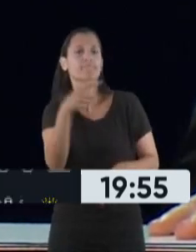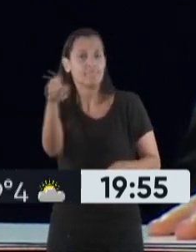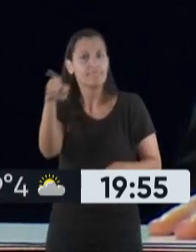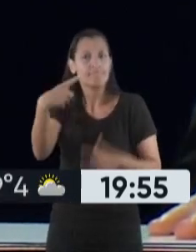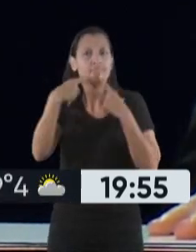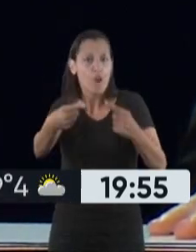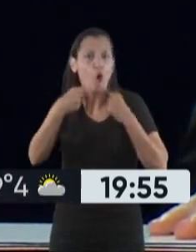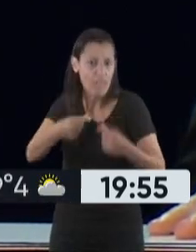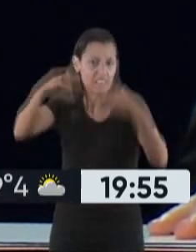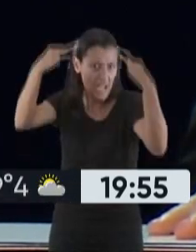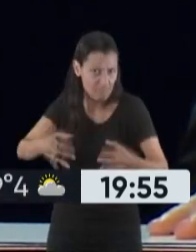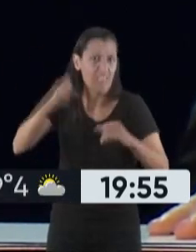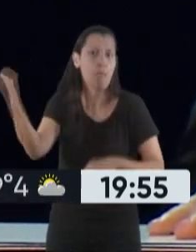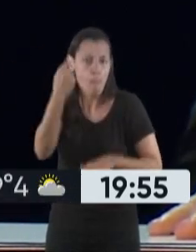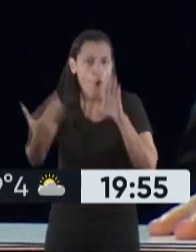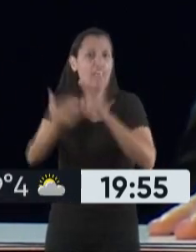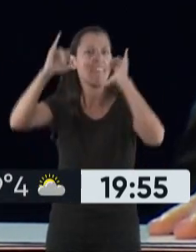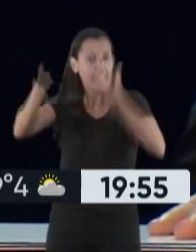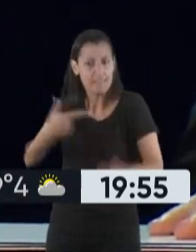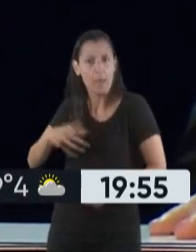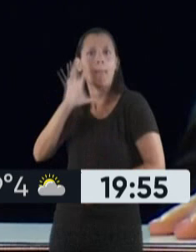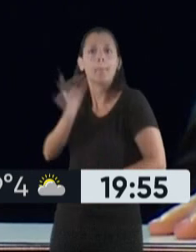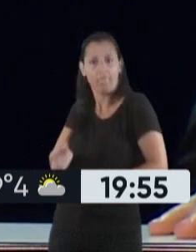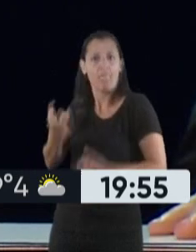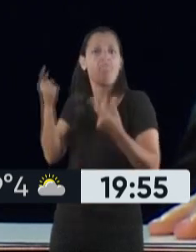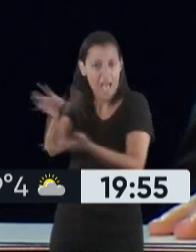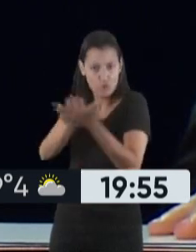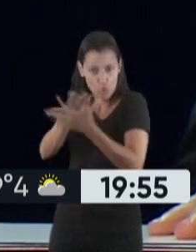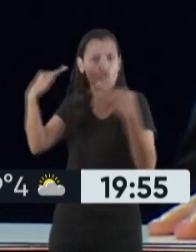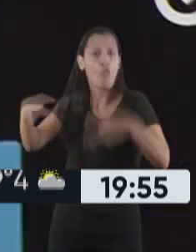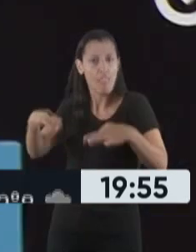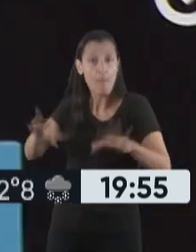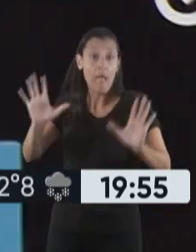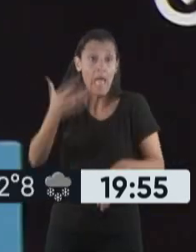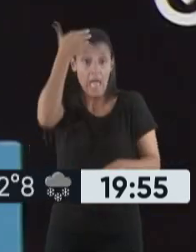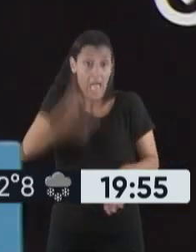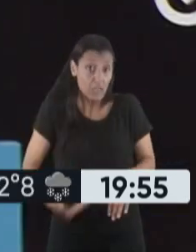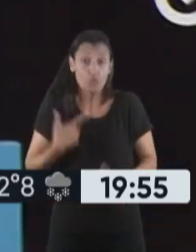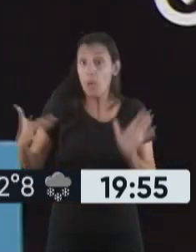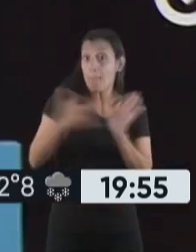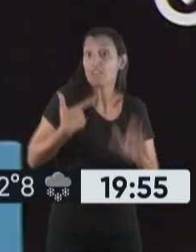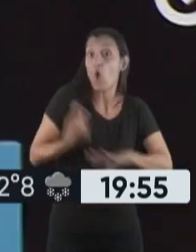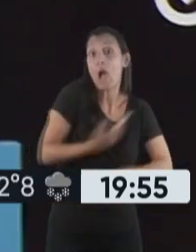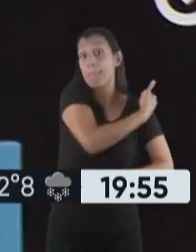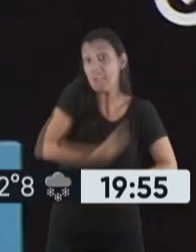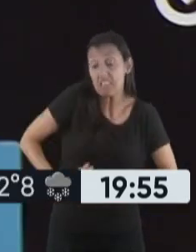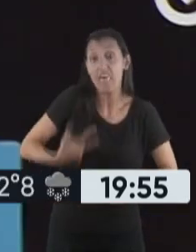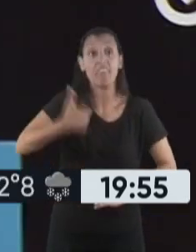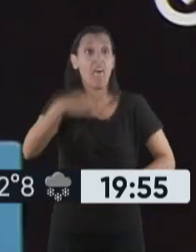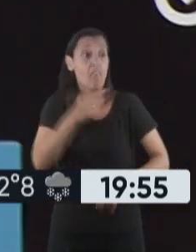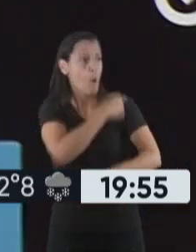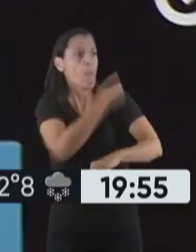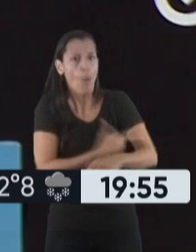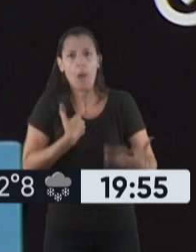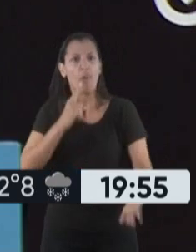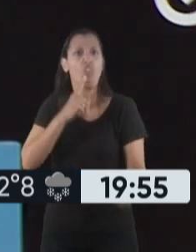reclamo necesario, había un reclamo importante y había que darle respuesta a ese reclamo. Y entonces, como me tocaba ser el presidente y tenía el poder que